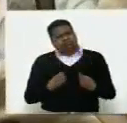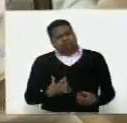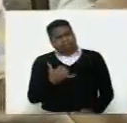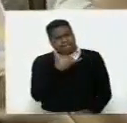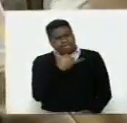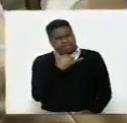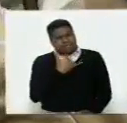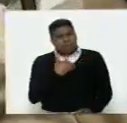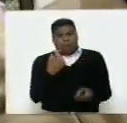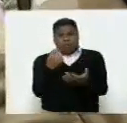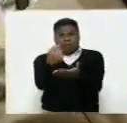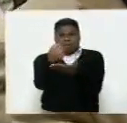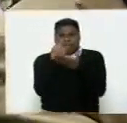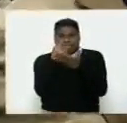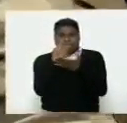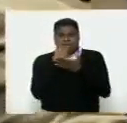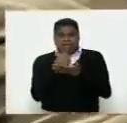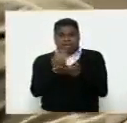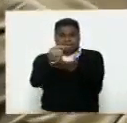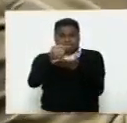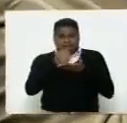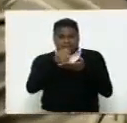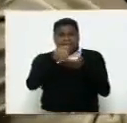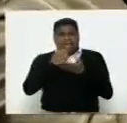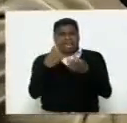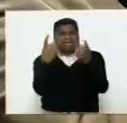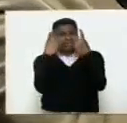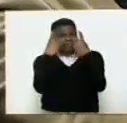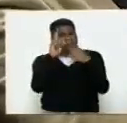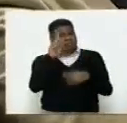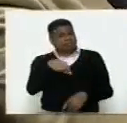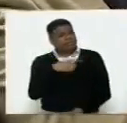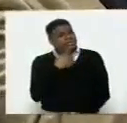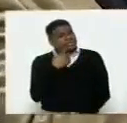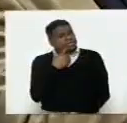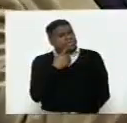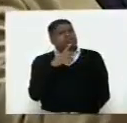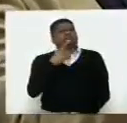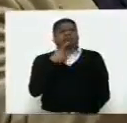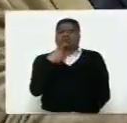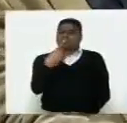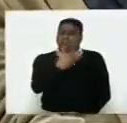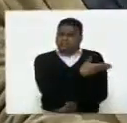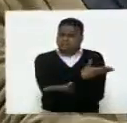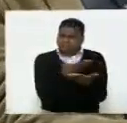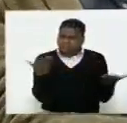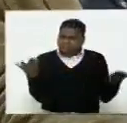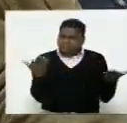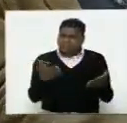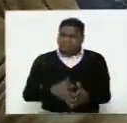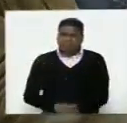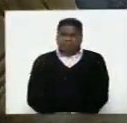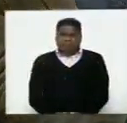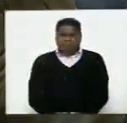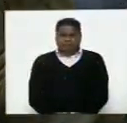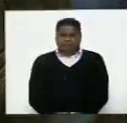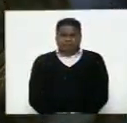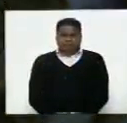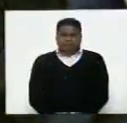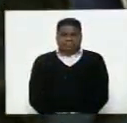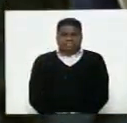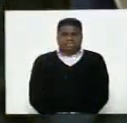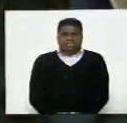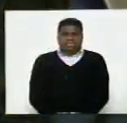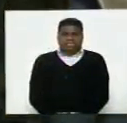muchas cosas, mis alumnas promotoras de parto humanizado. Entonces quiero significar que la figura de la facilitadora